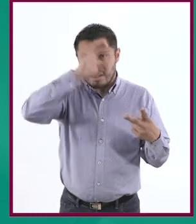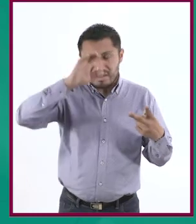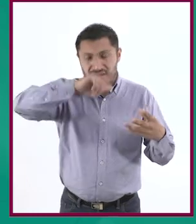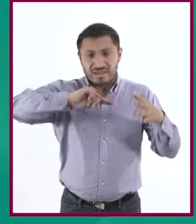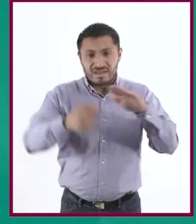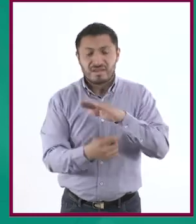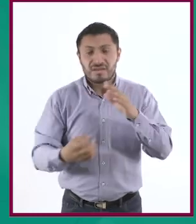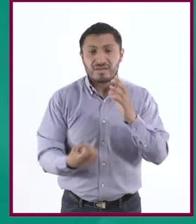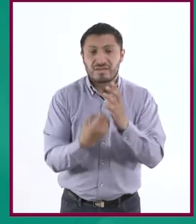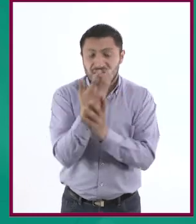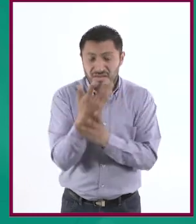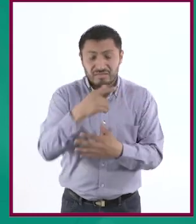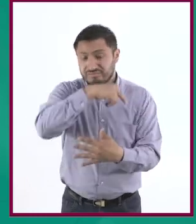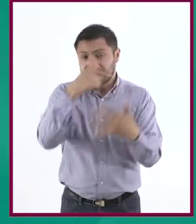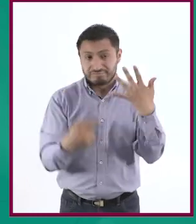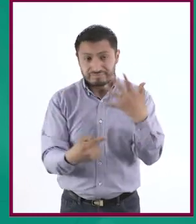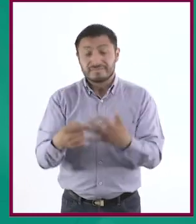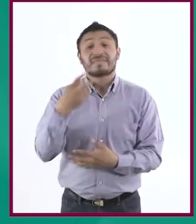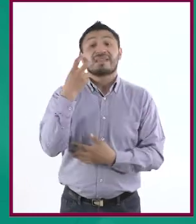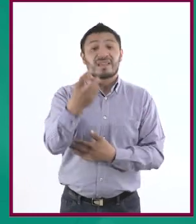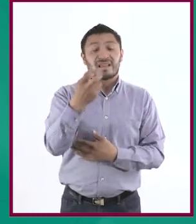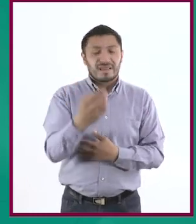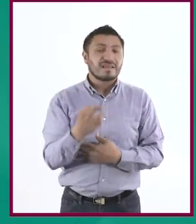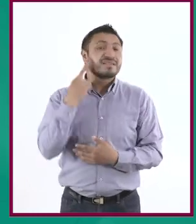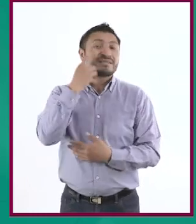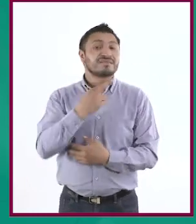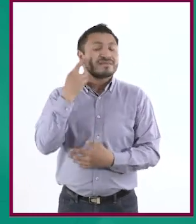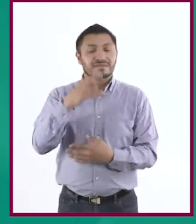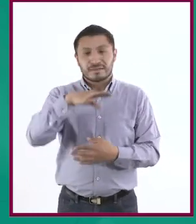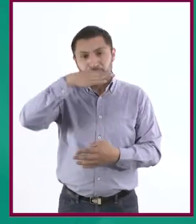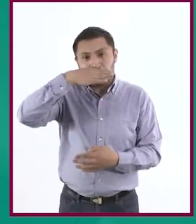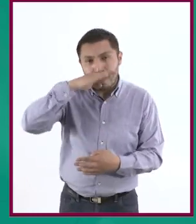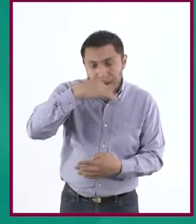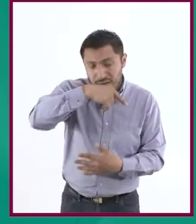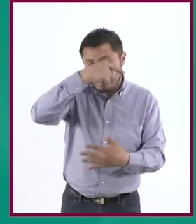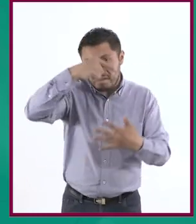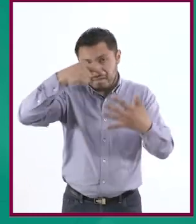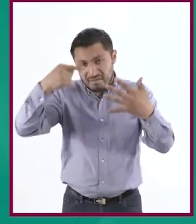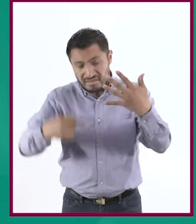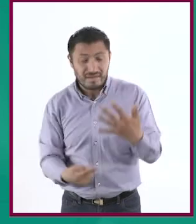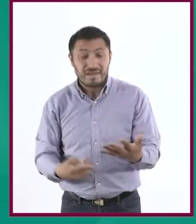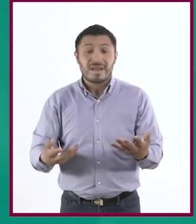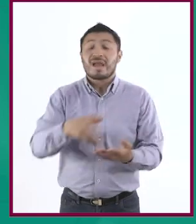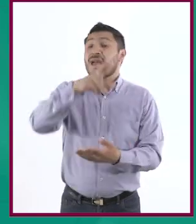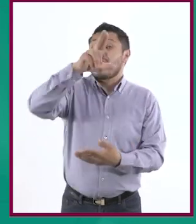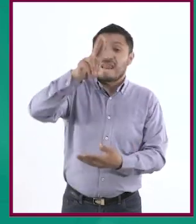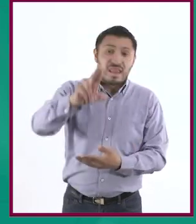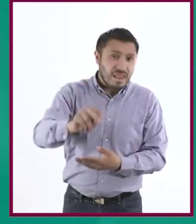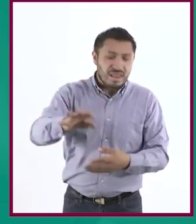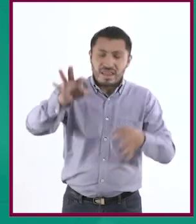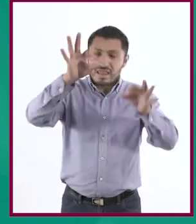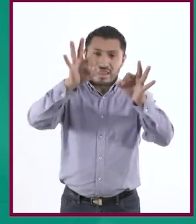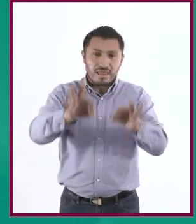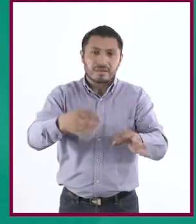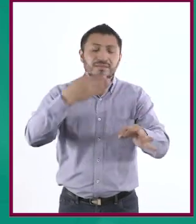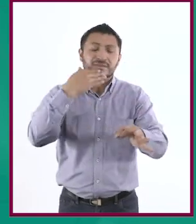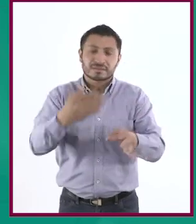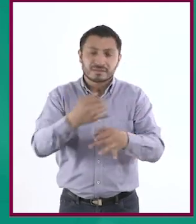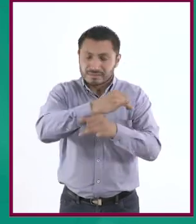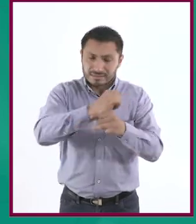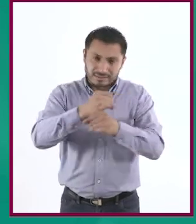tecnología, innovación y demás. Esas razas de maíz, esos maíces nativos no están